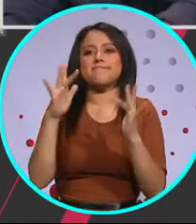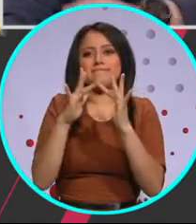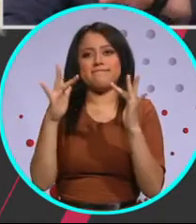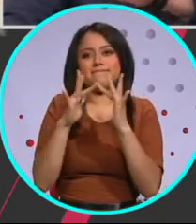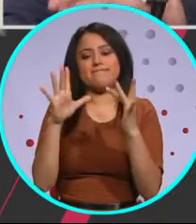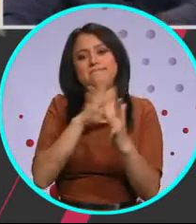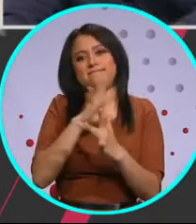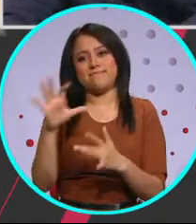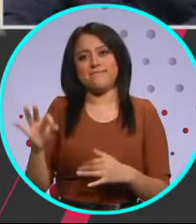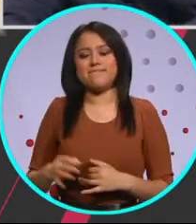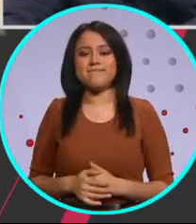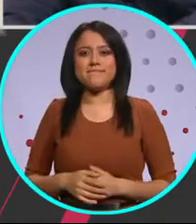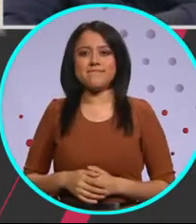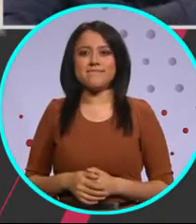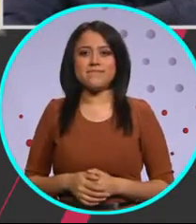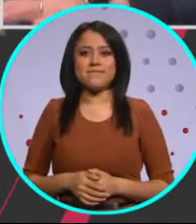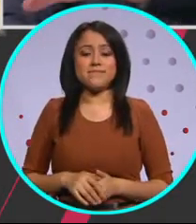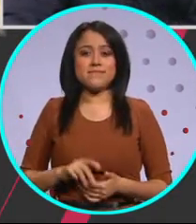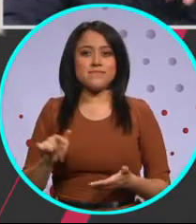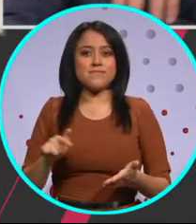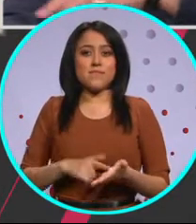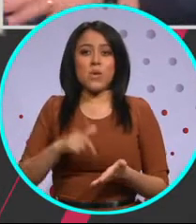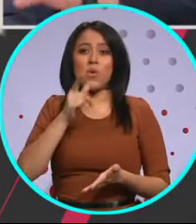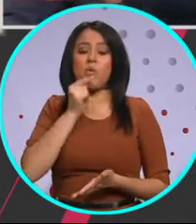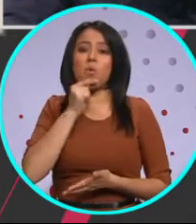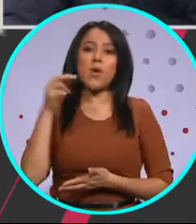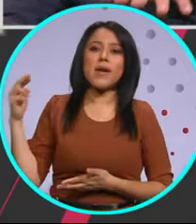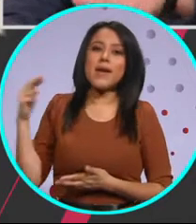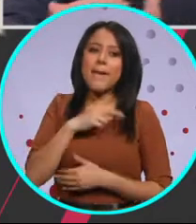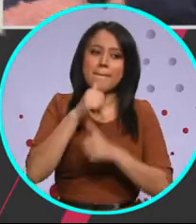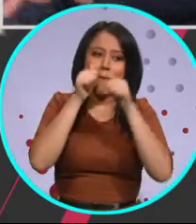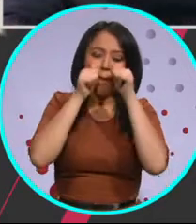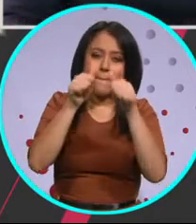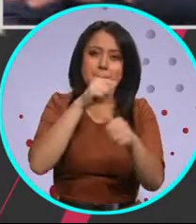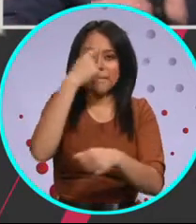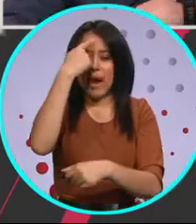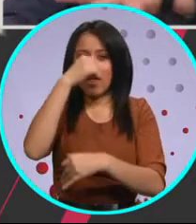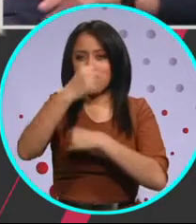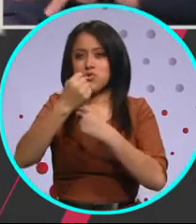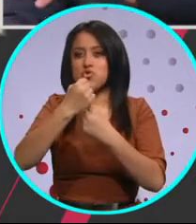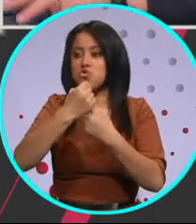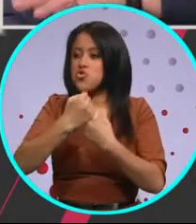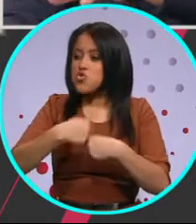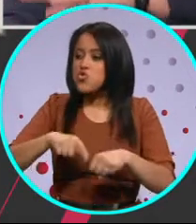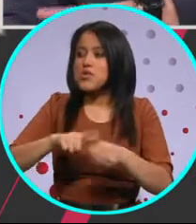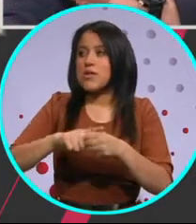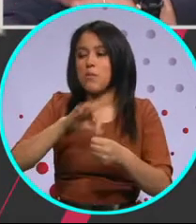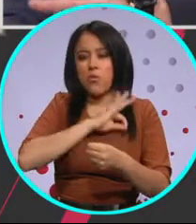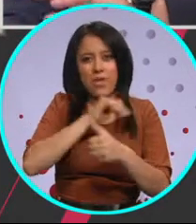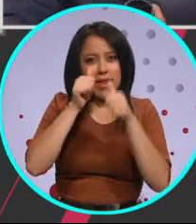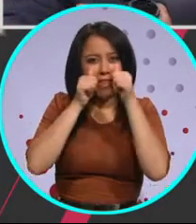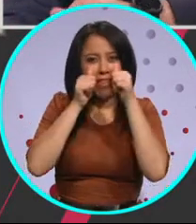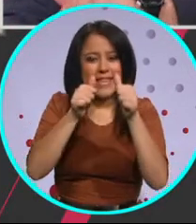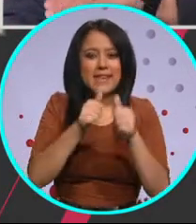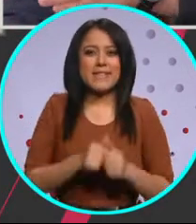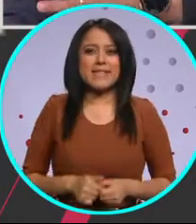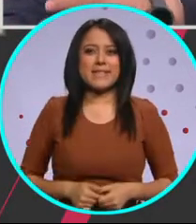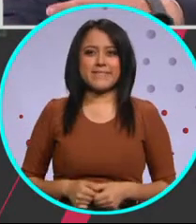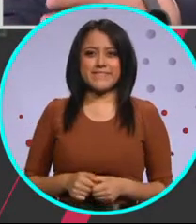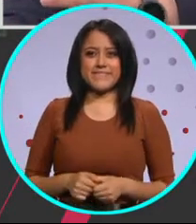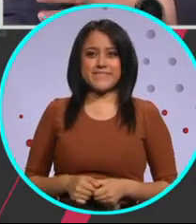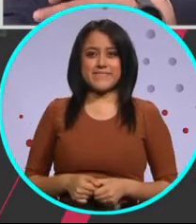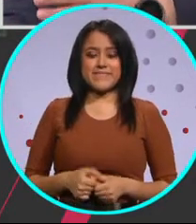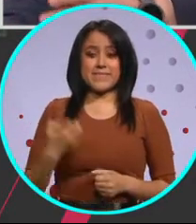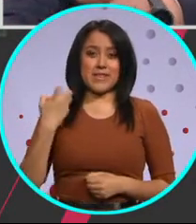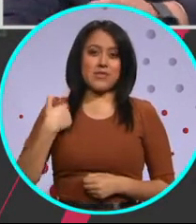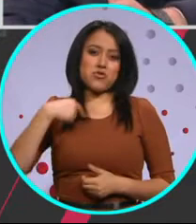en estas estaciones de policía pues se da una atención a toda la sociedad a todo el entorno cercano a estas estaciones y eso va a